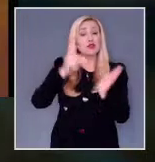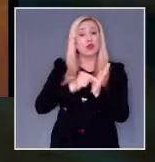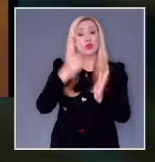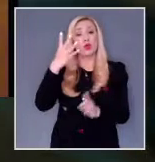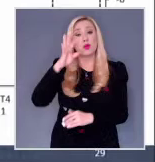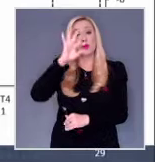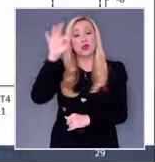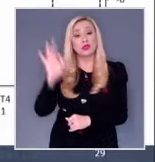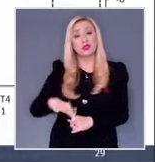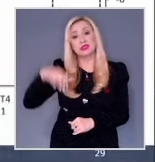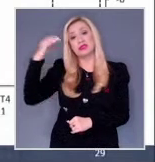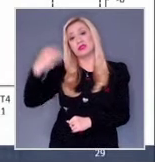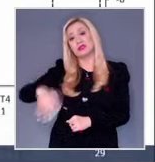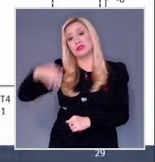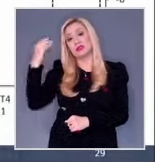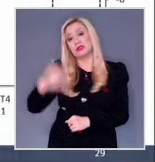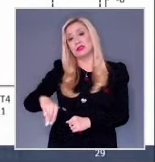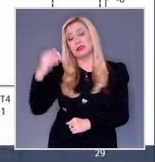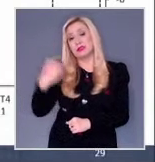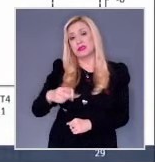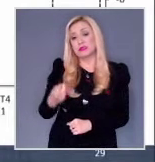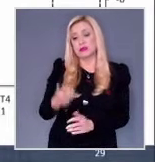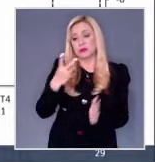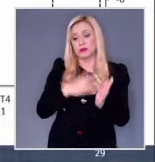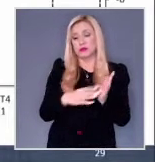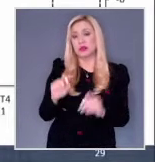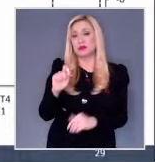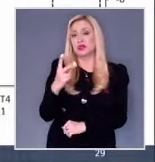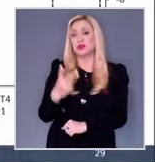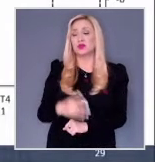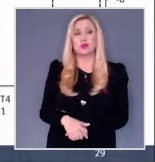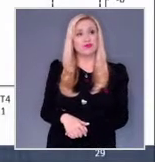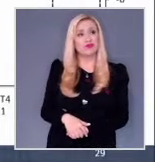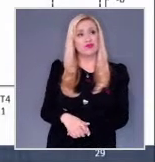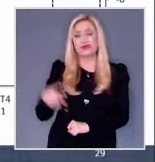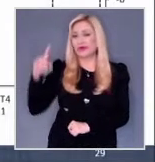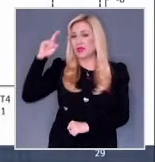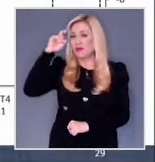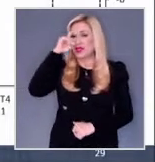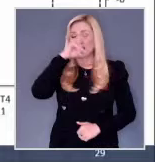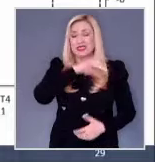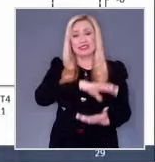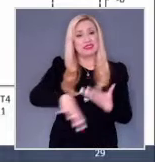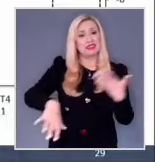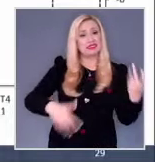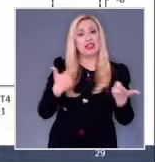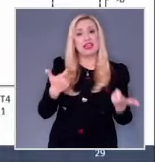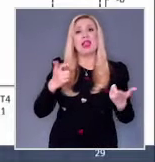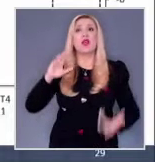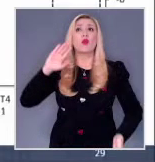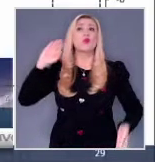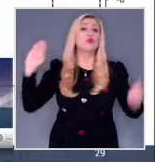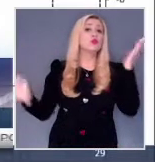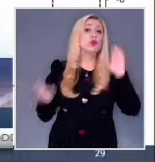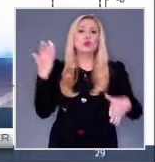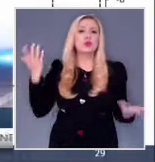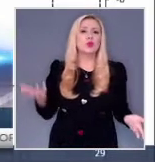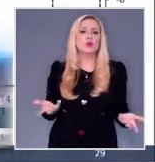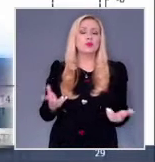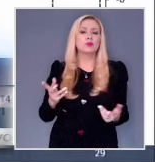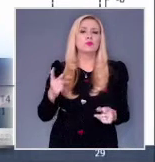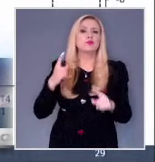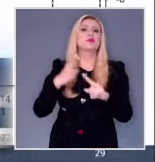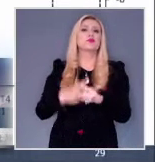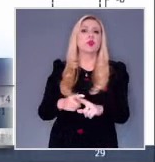2022 y consideran que prevalece un entorno complejo y desafiante para la economía mundial derivado de las afectaciones que persisten por la